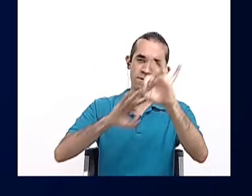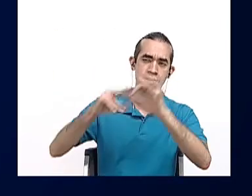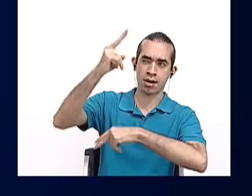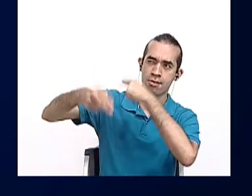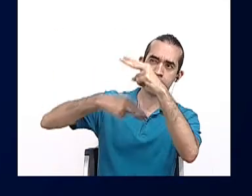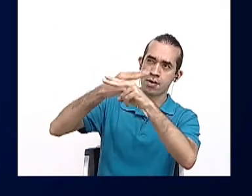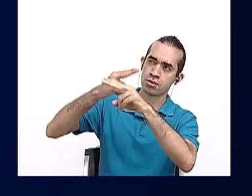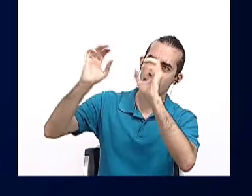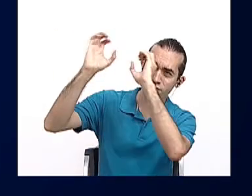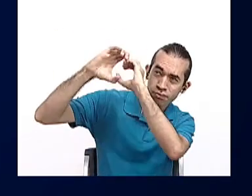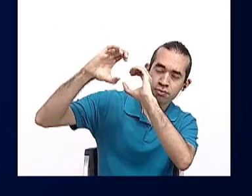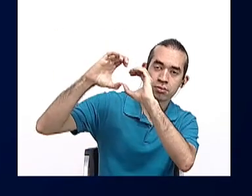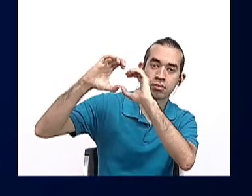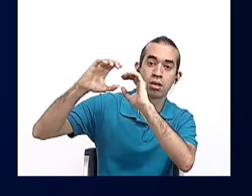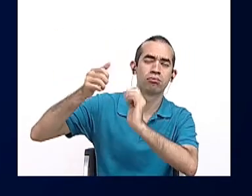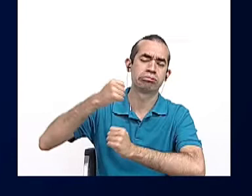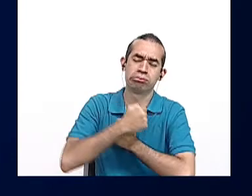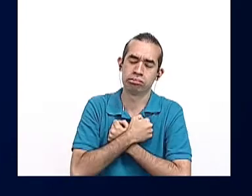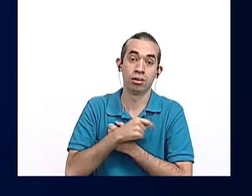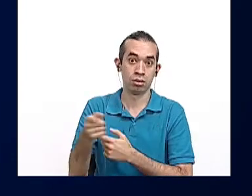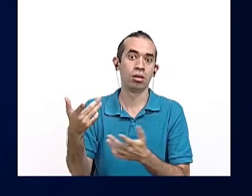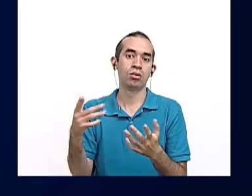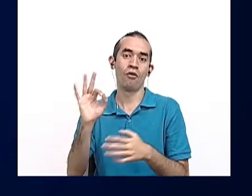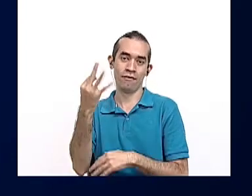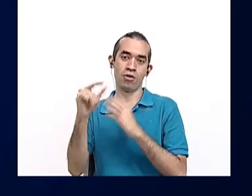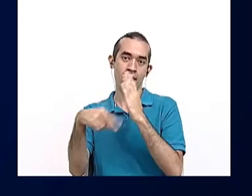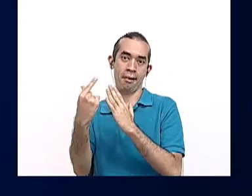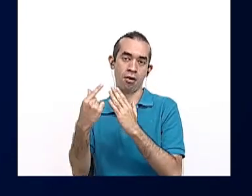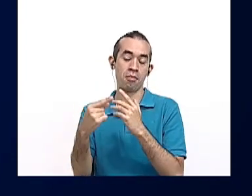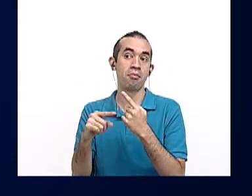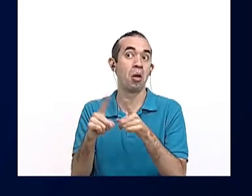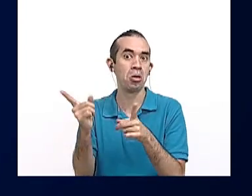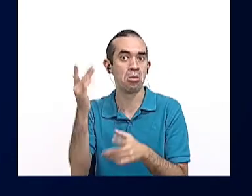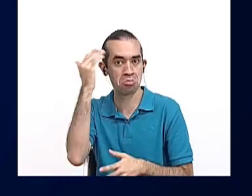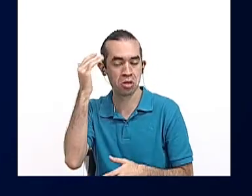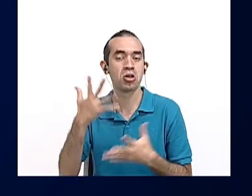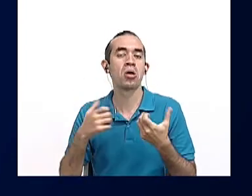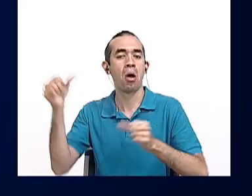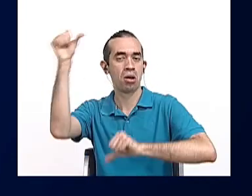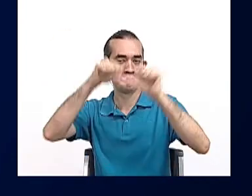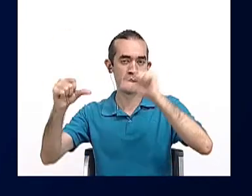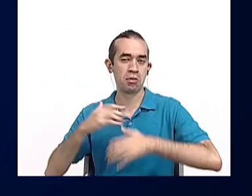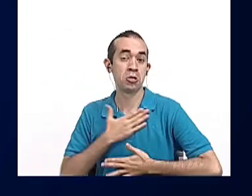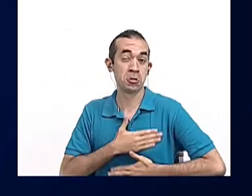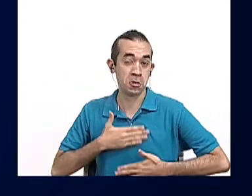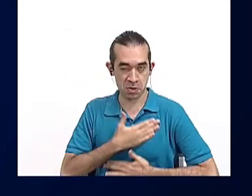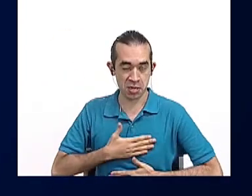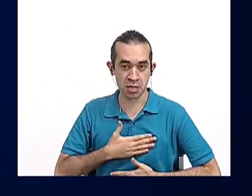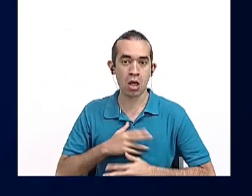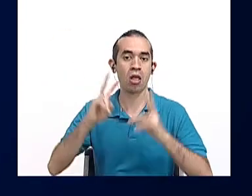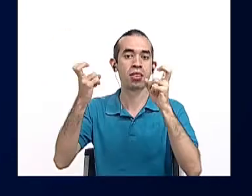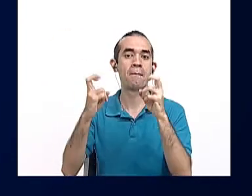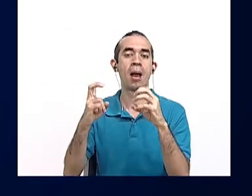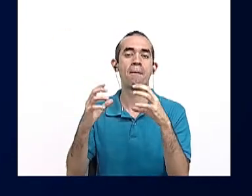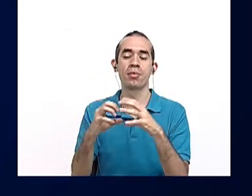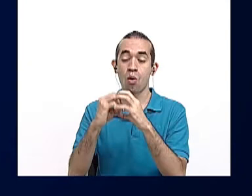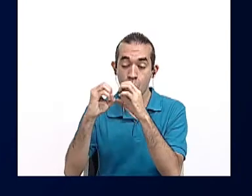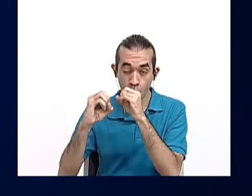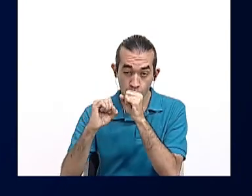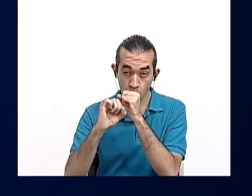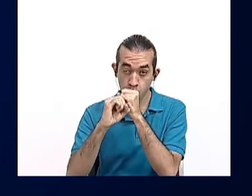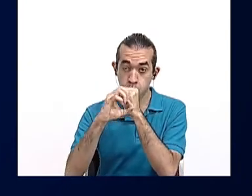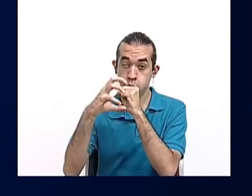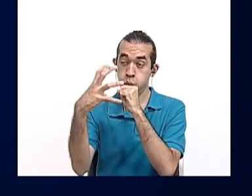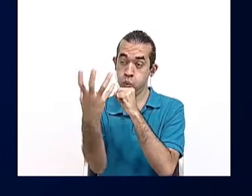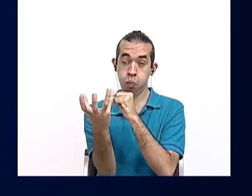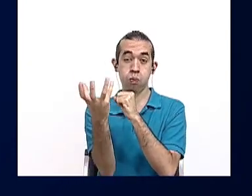que nos realizara un experimento divertido de las burbujas electrostáticas. Ustedes han jugado con burbujas